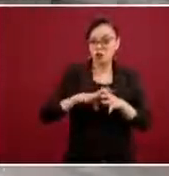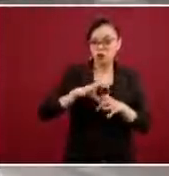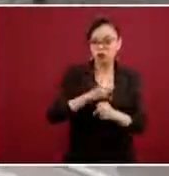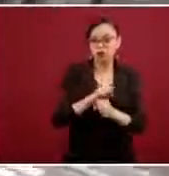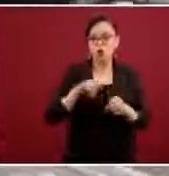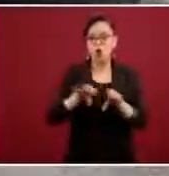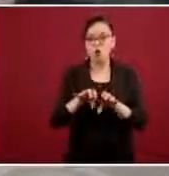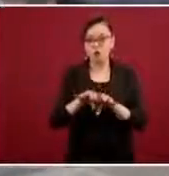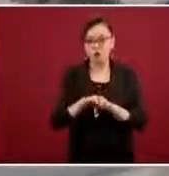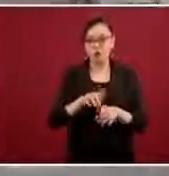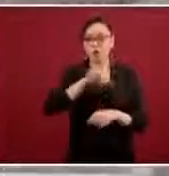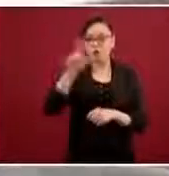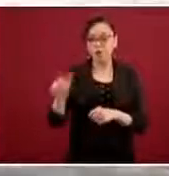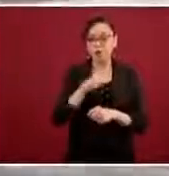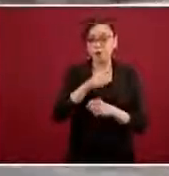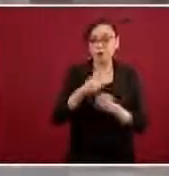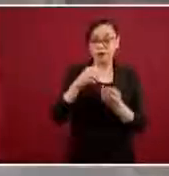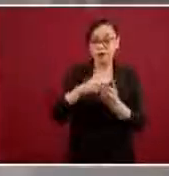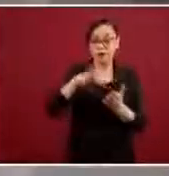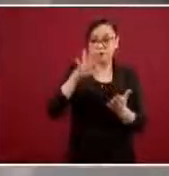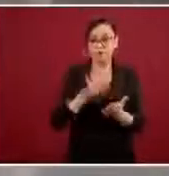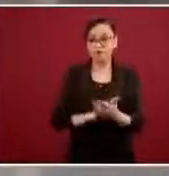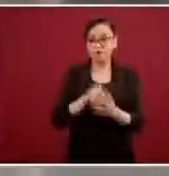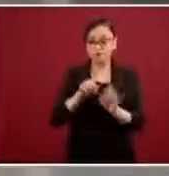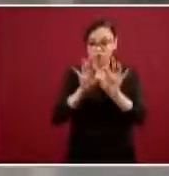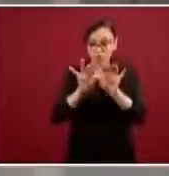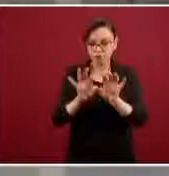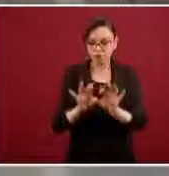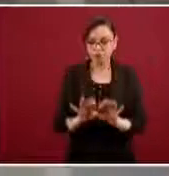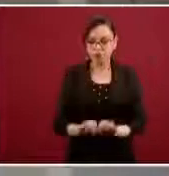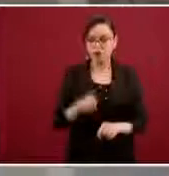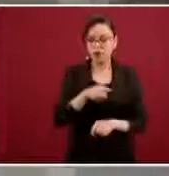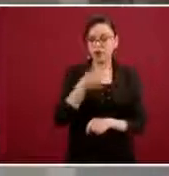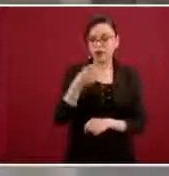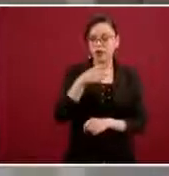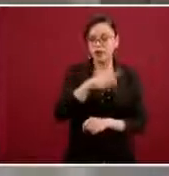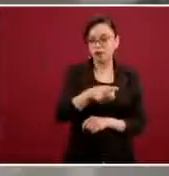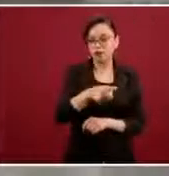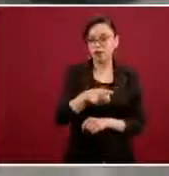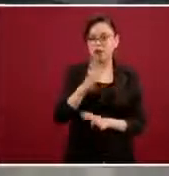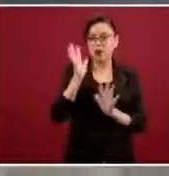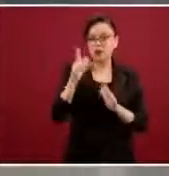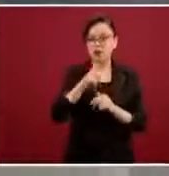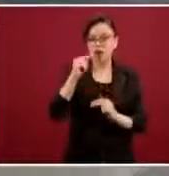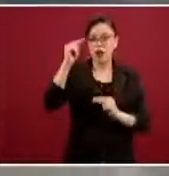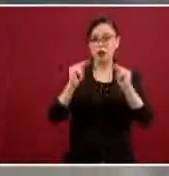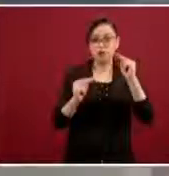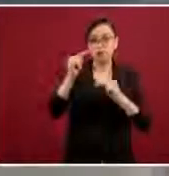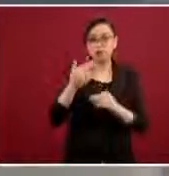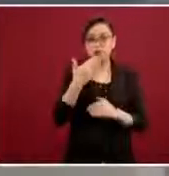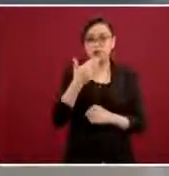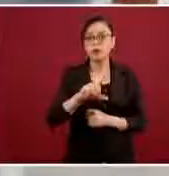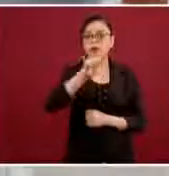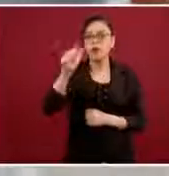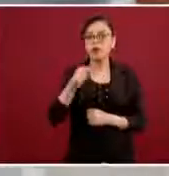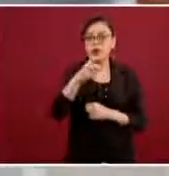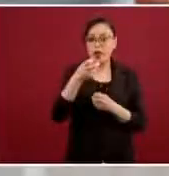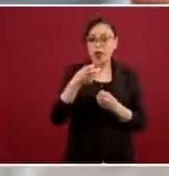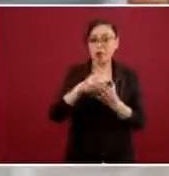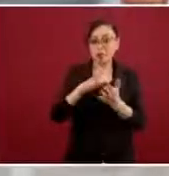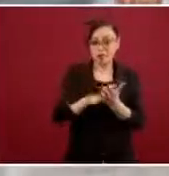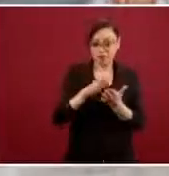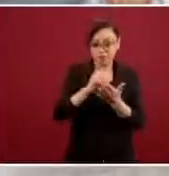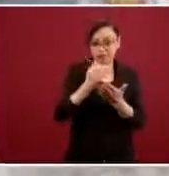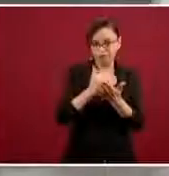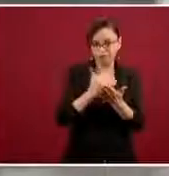un reporte final de trabajo sobre el equipo reparado y calibrado para ser entregado al Instituto Mexicano del Seguro Social. Sin duda,